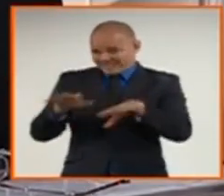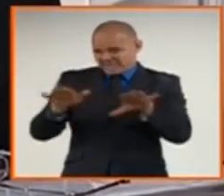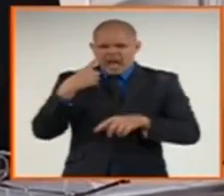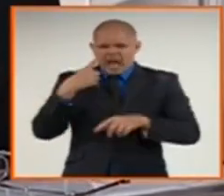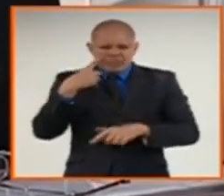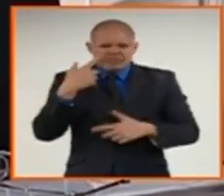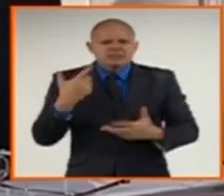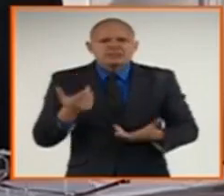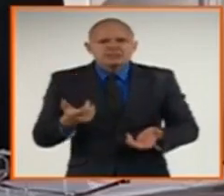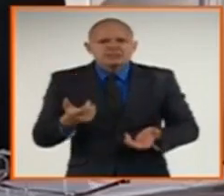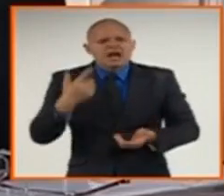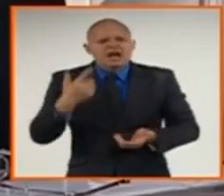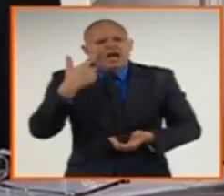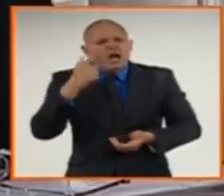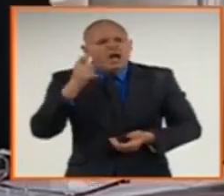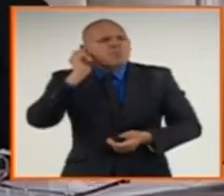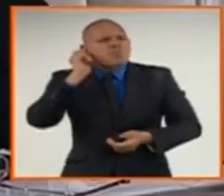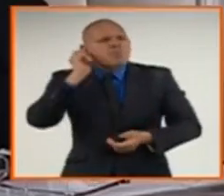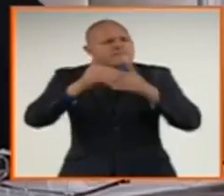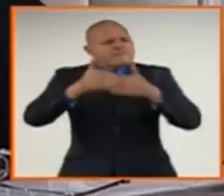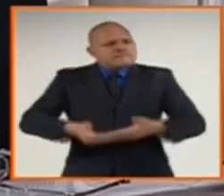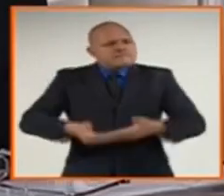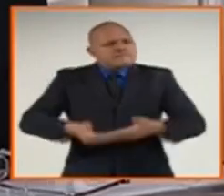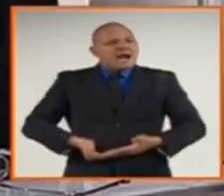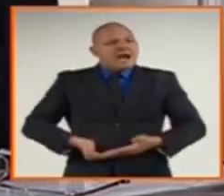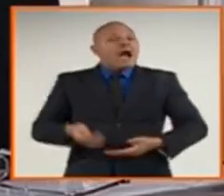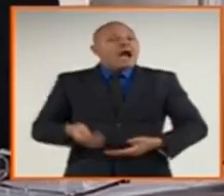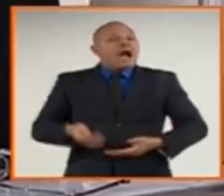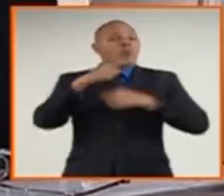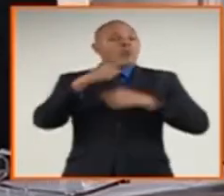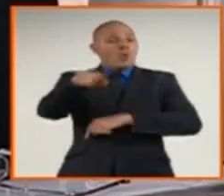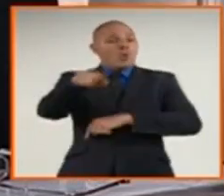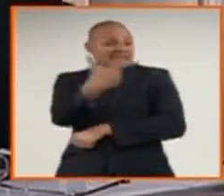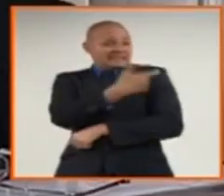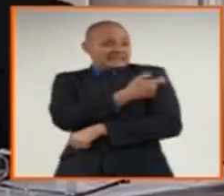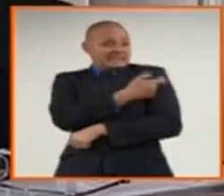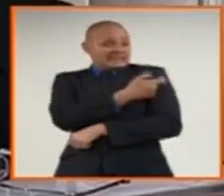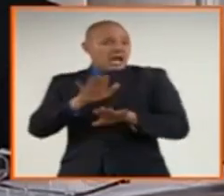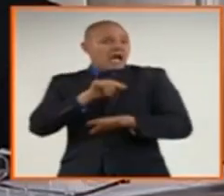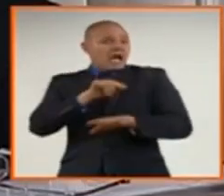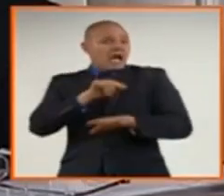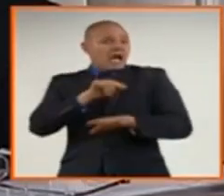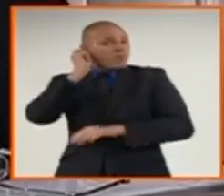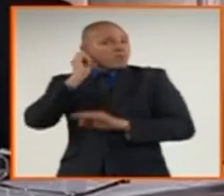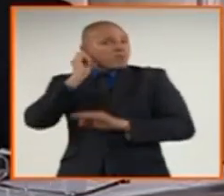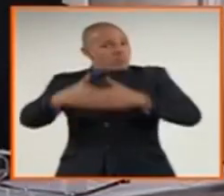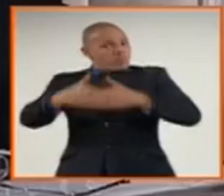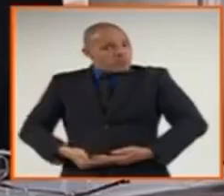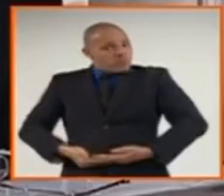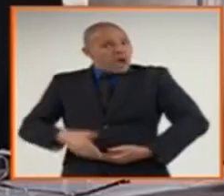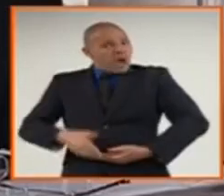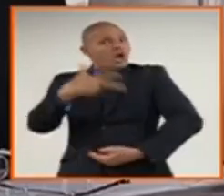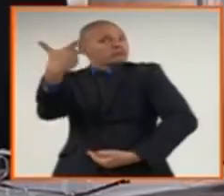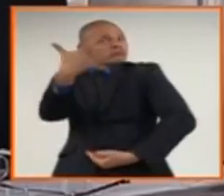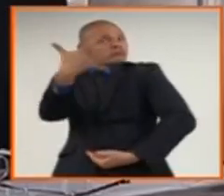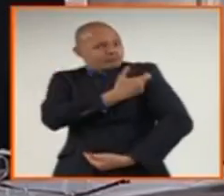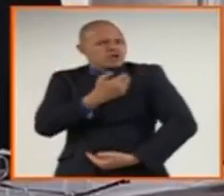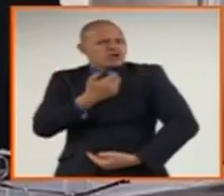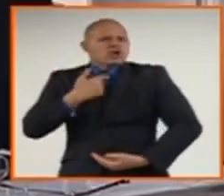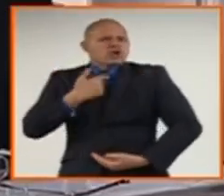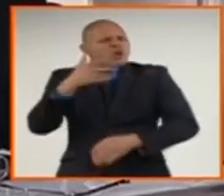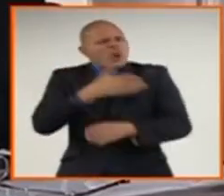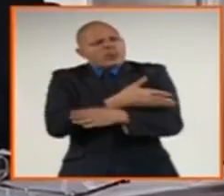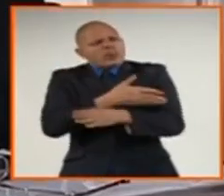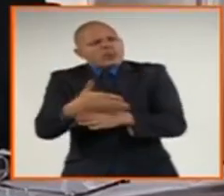esas embarazadas que recibieron la vacunación en el embarazo, qué pasó con ellas como embarazadas, pero qué pasó